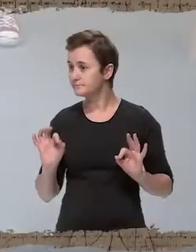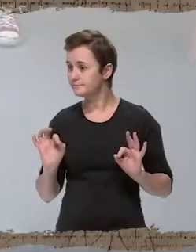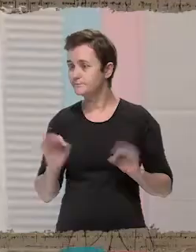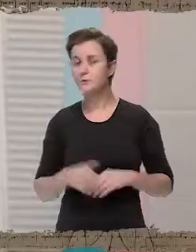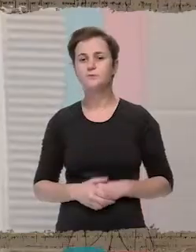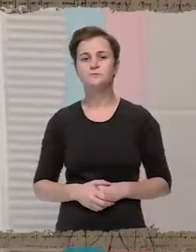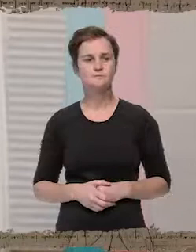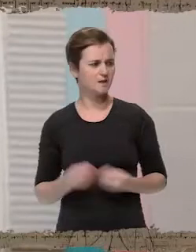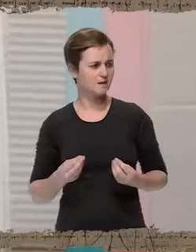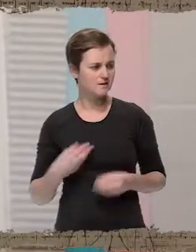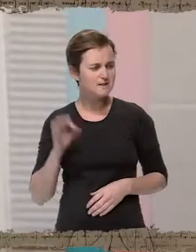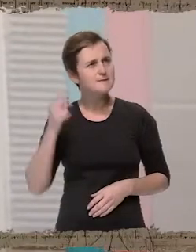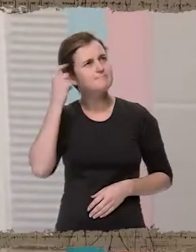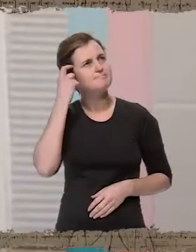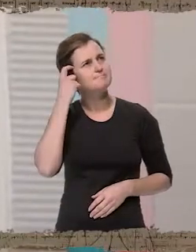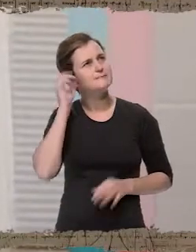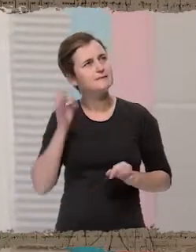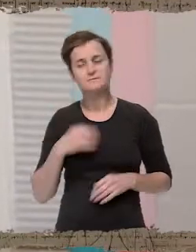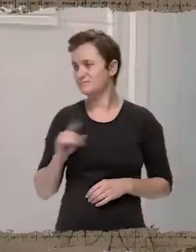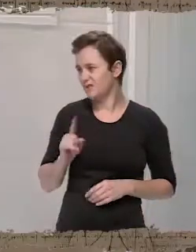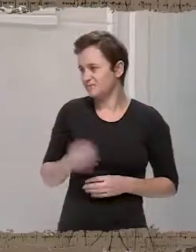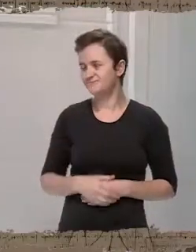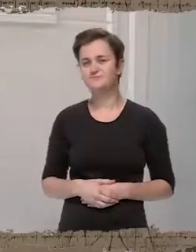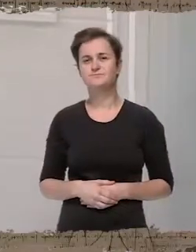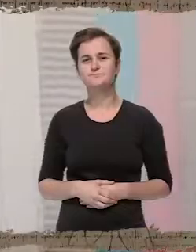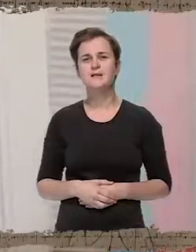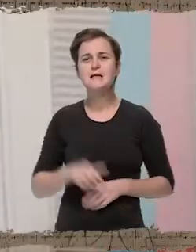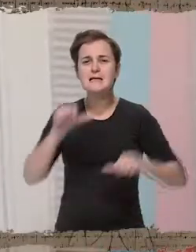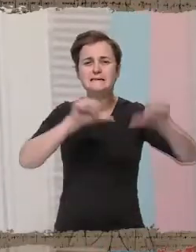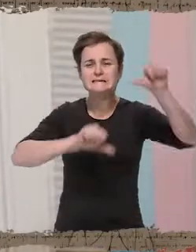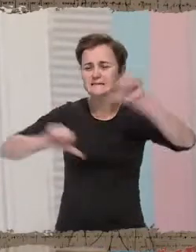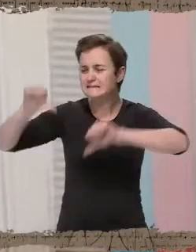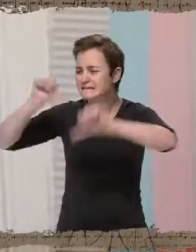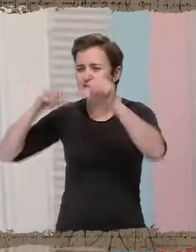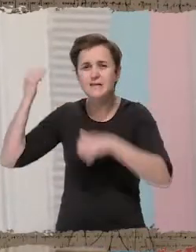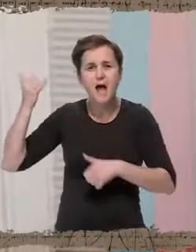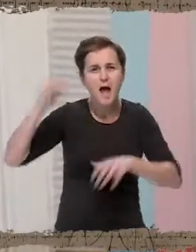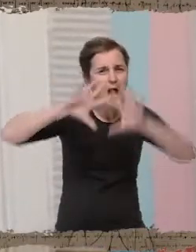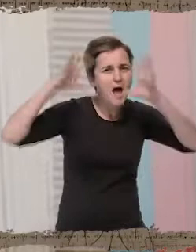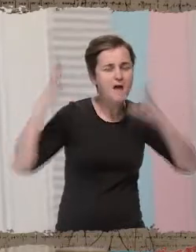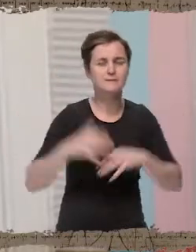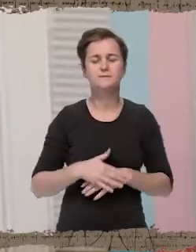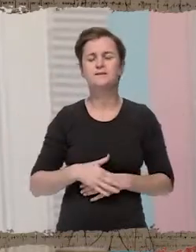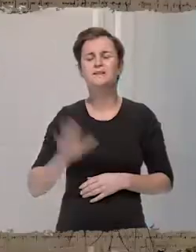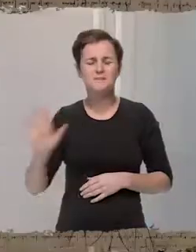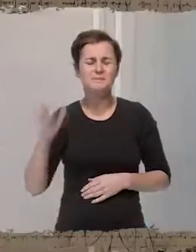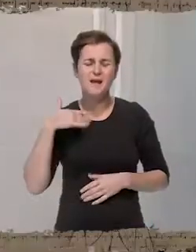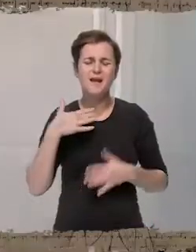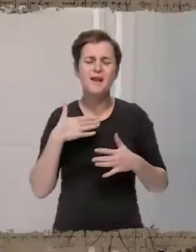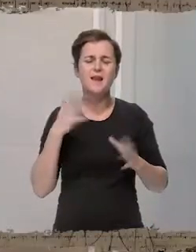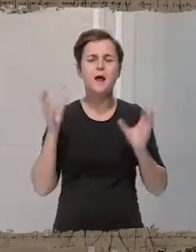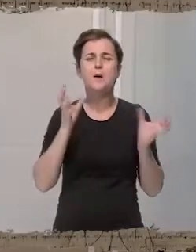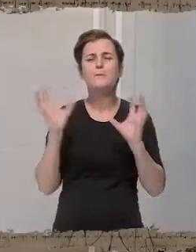Chicos, ¿saben lo que estaba pensando? No. Que hay ciencia en todos lados. Cami, estoy jugando